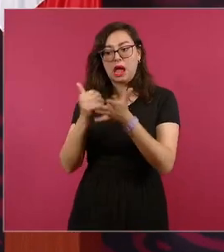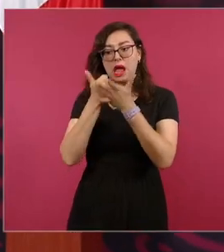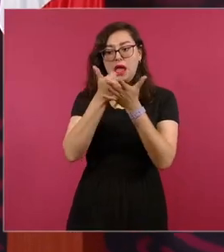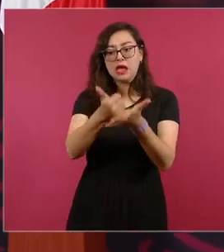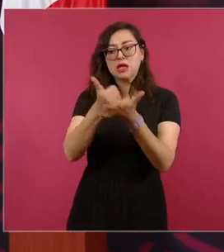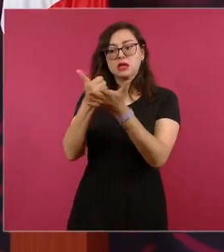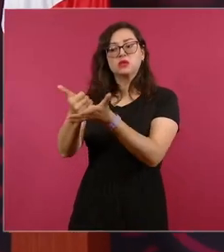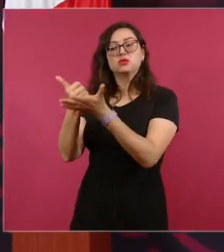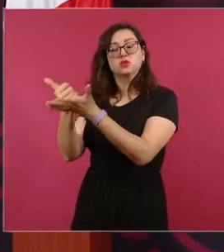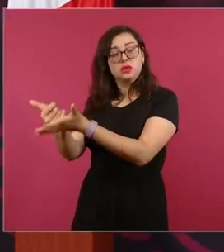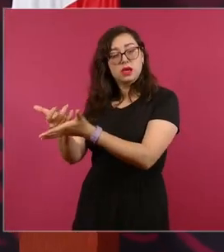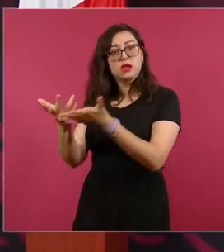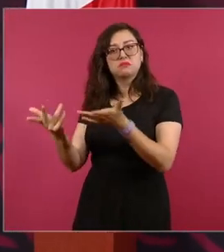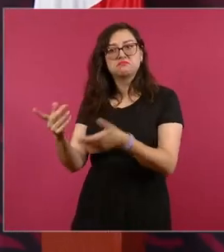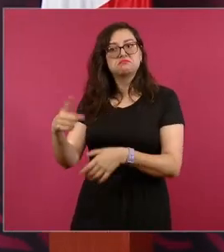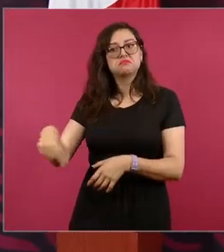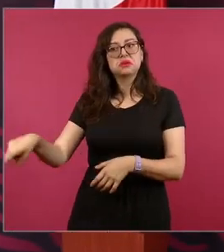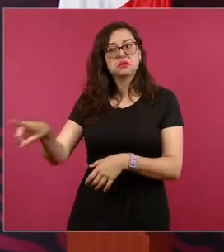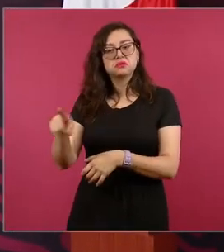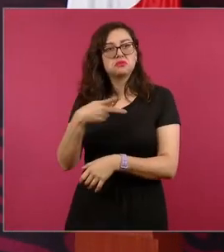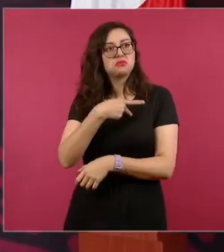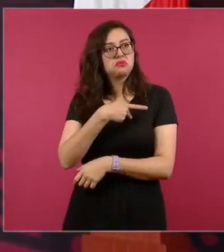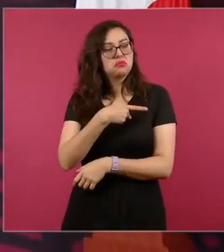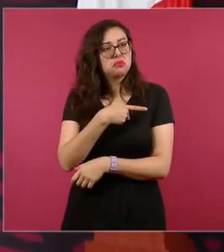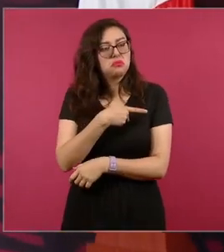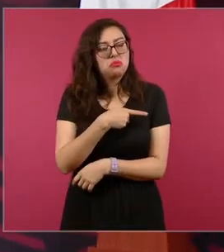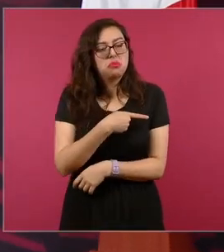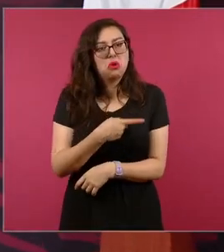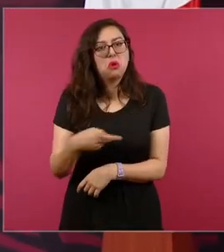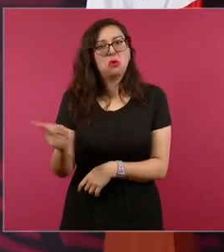con más pobreza,